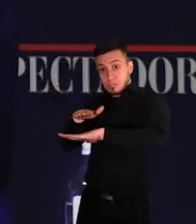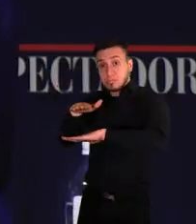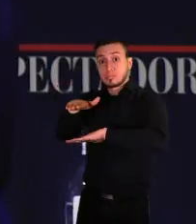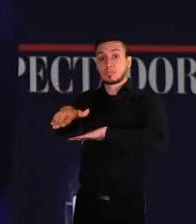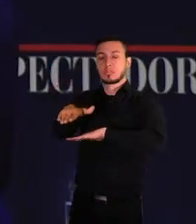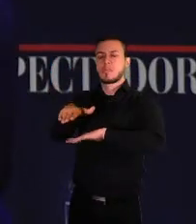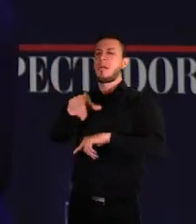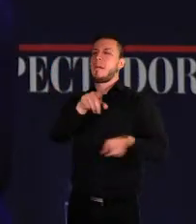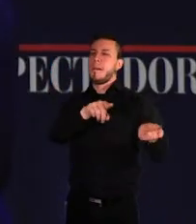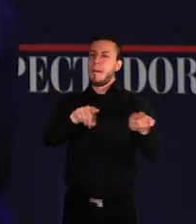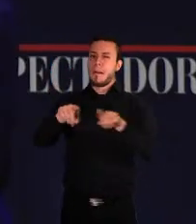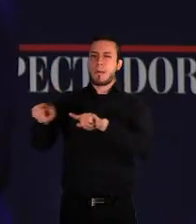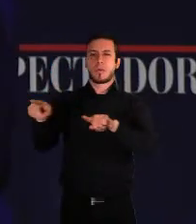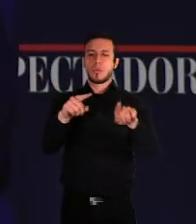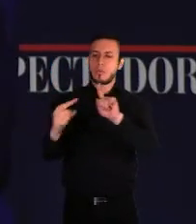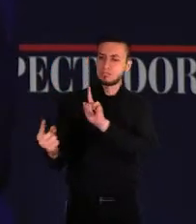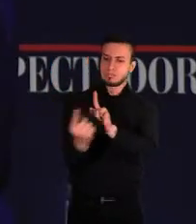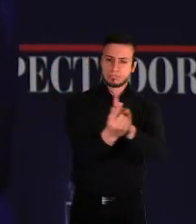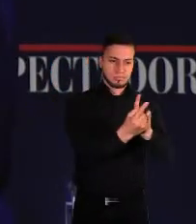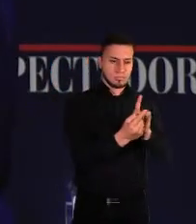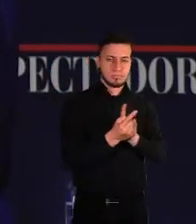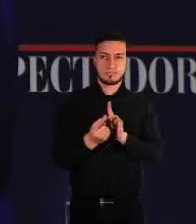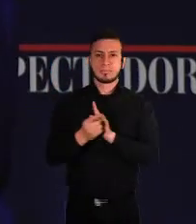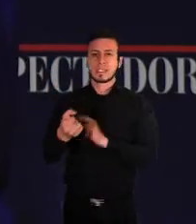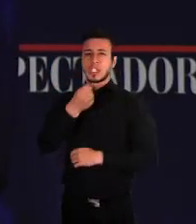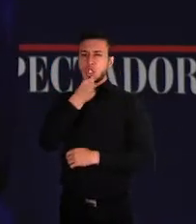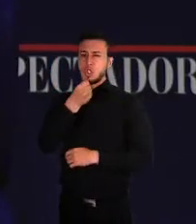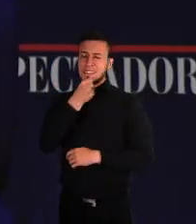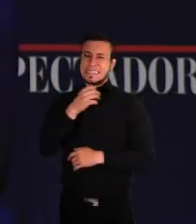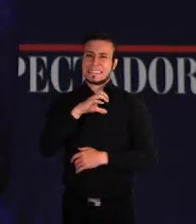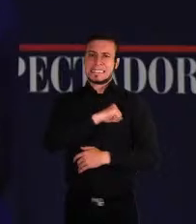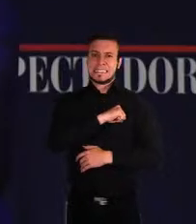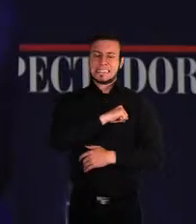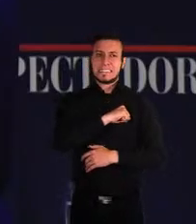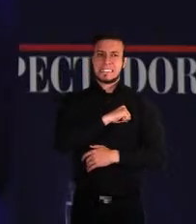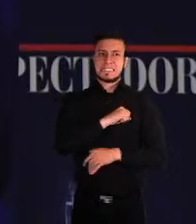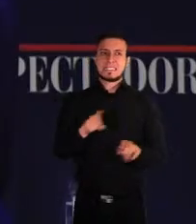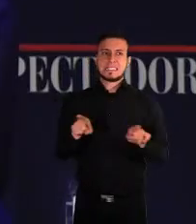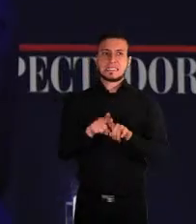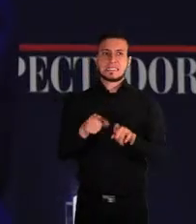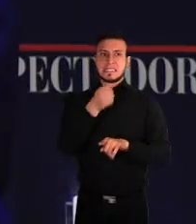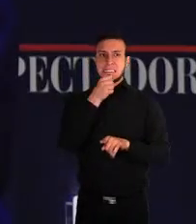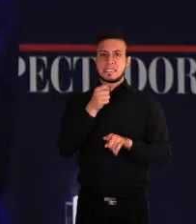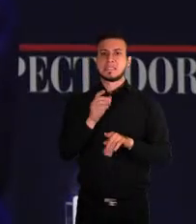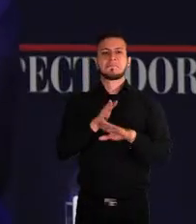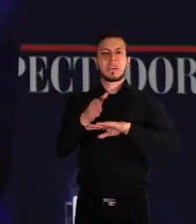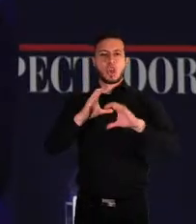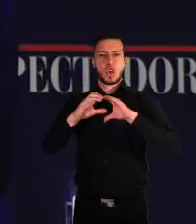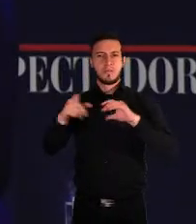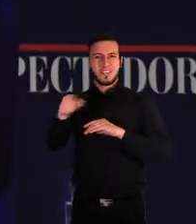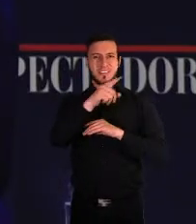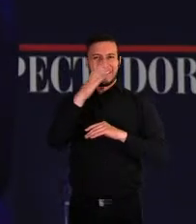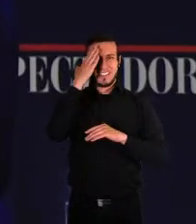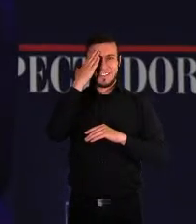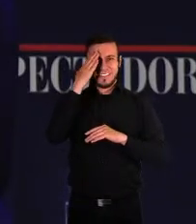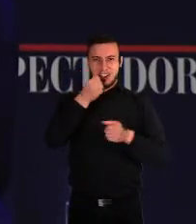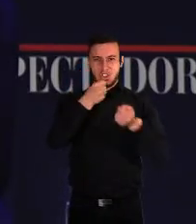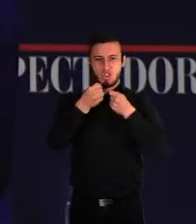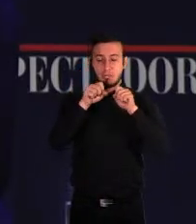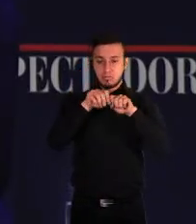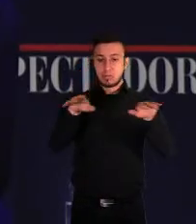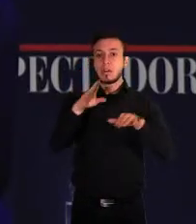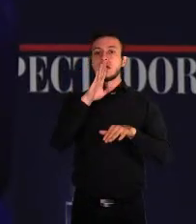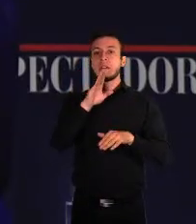de algunos de esos encuentros pues hemos tenido noticias muy trágicas que nos ha tocado reportar en los medios de comunicación es que todos ustedes conocen como por ejemplo